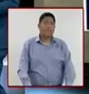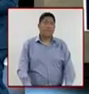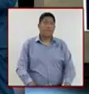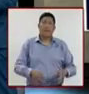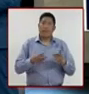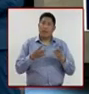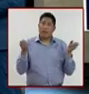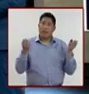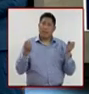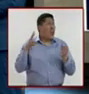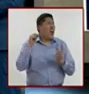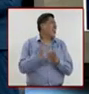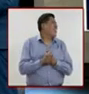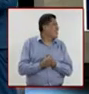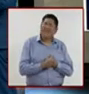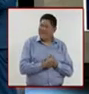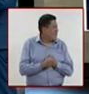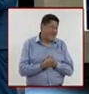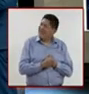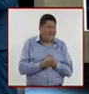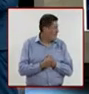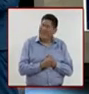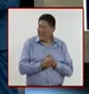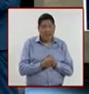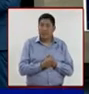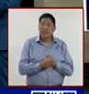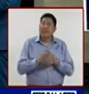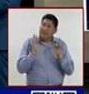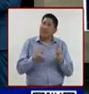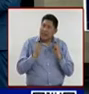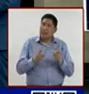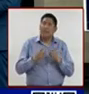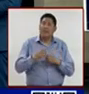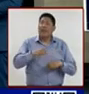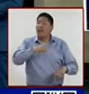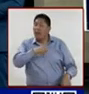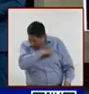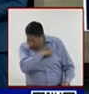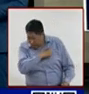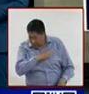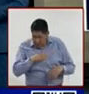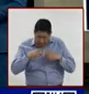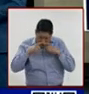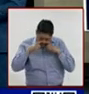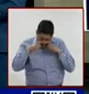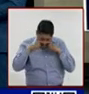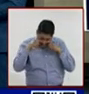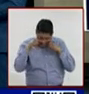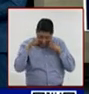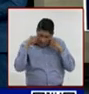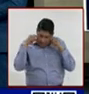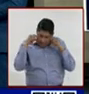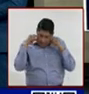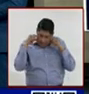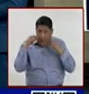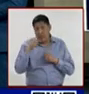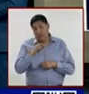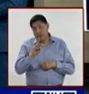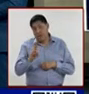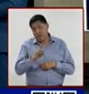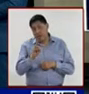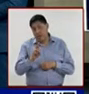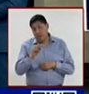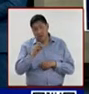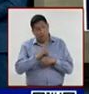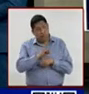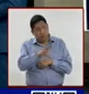¿Desaparecerá realmente? No creo, no creo, porque, a ver, constantemente nos resfriamos, nos enfermamos, y uno responsablemente debería utilizar un barbijo